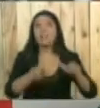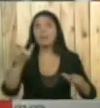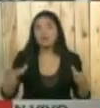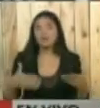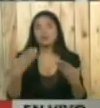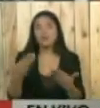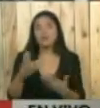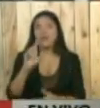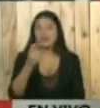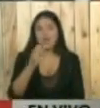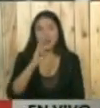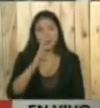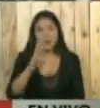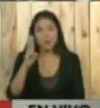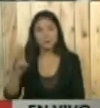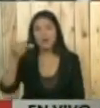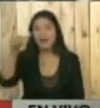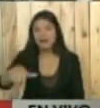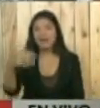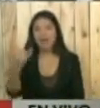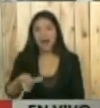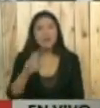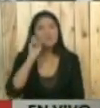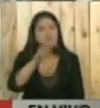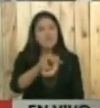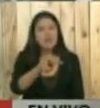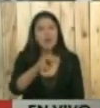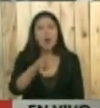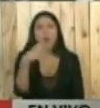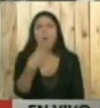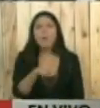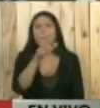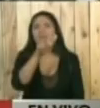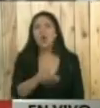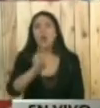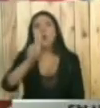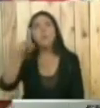Polo Patriótico presentes también. Por ahí vaya Henry, la UPB.